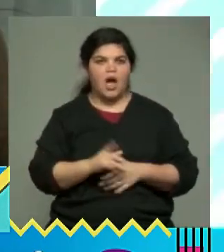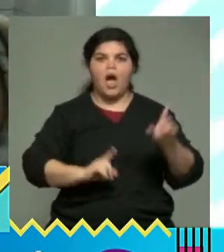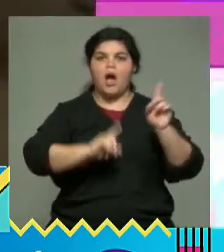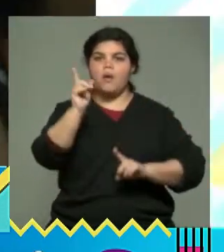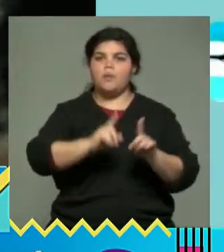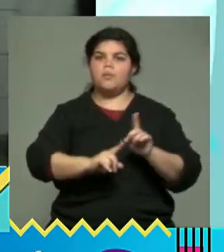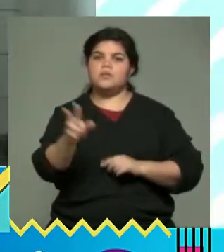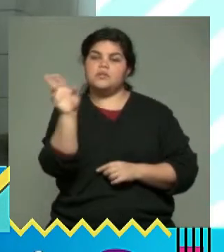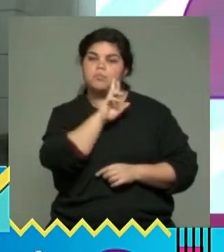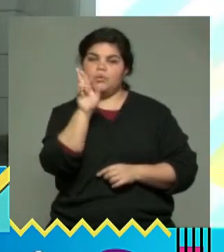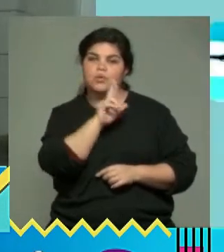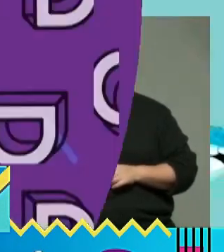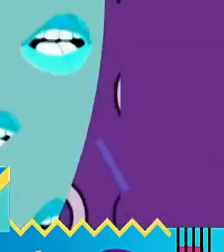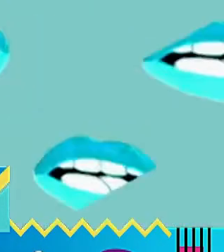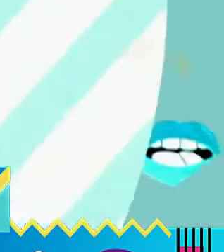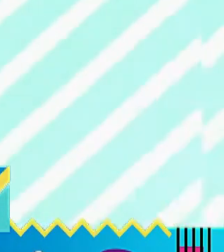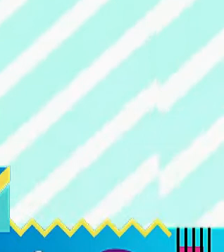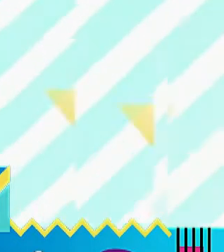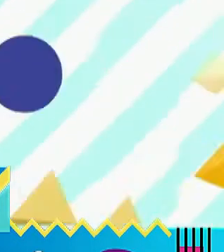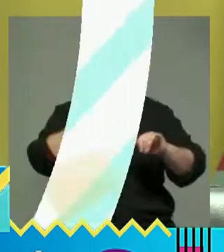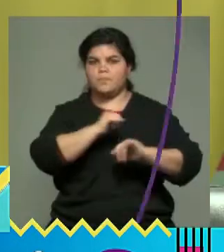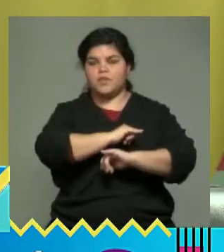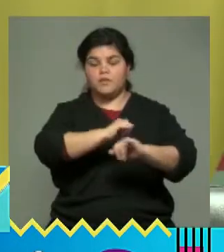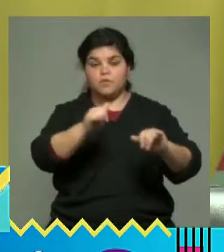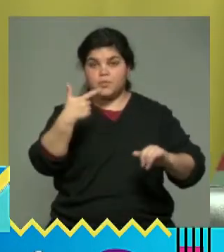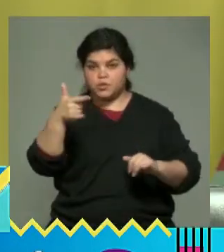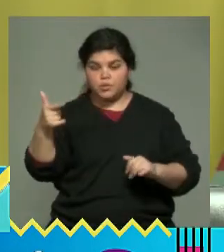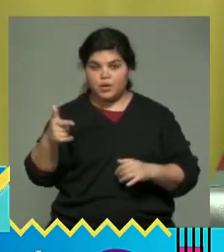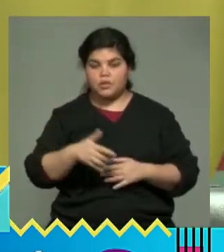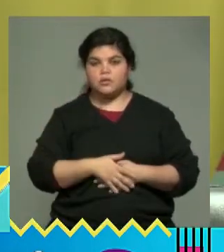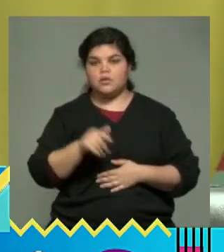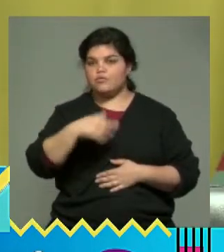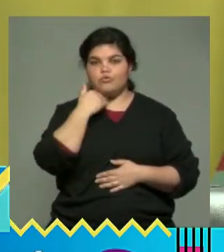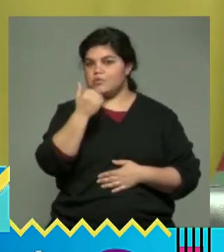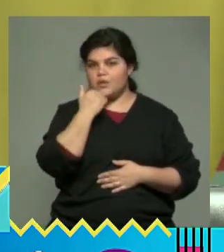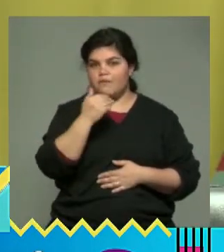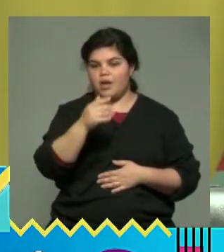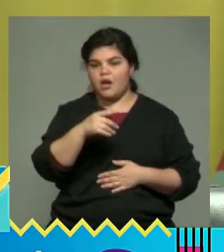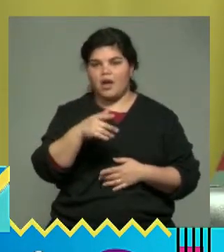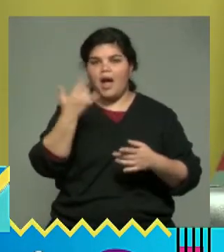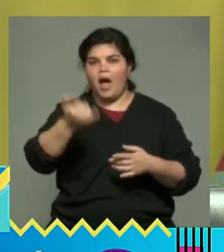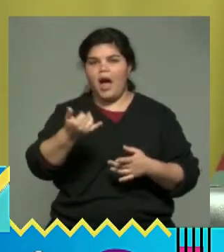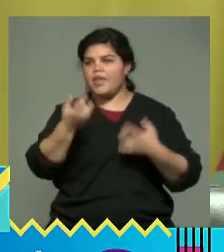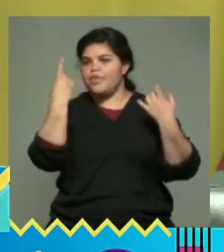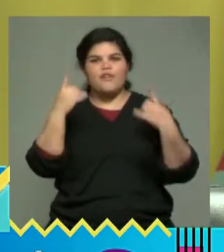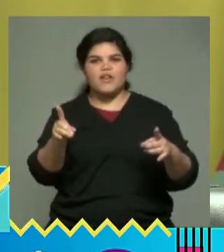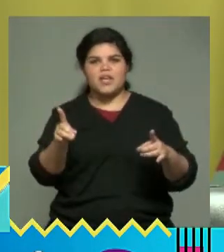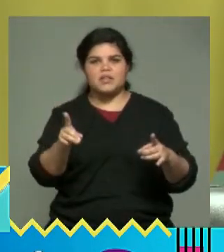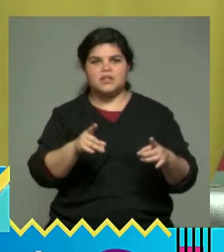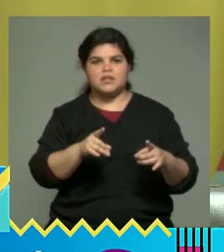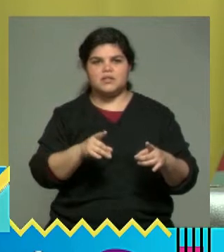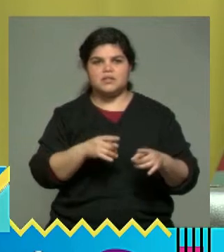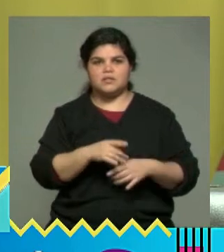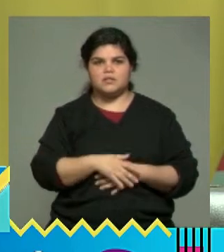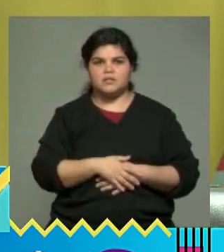que tienen esta desinformación, entonces por ahí no saben de que existe otra opción que no sea el de